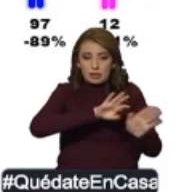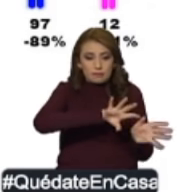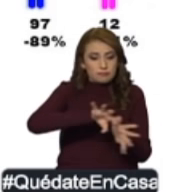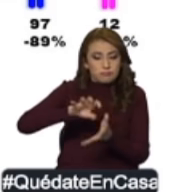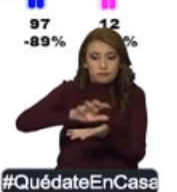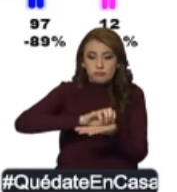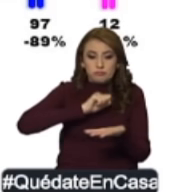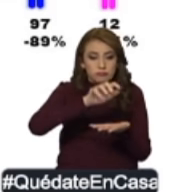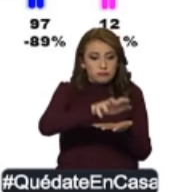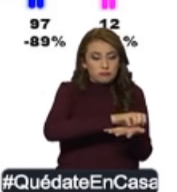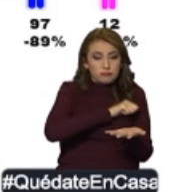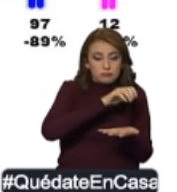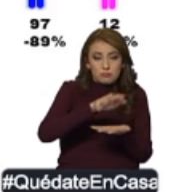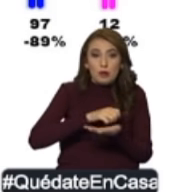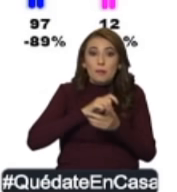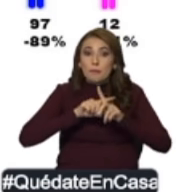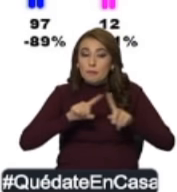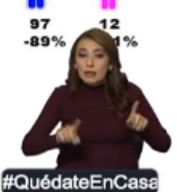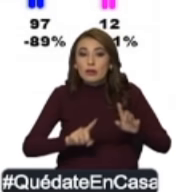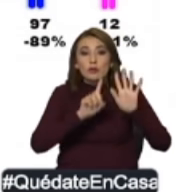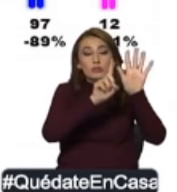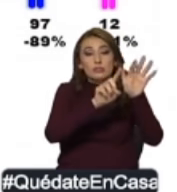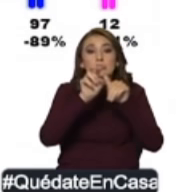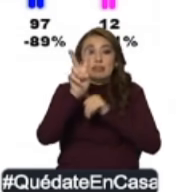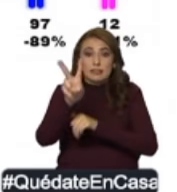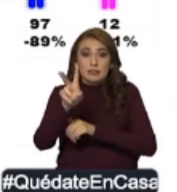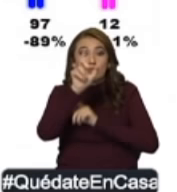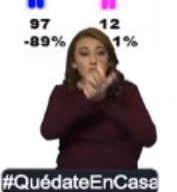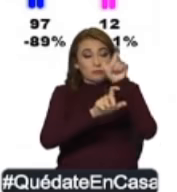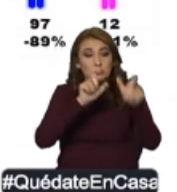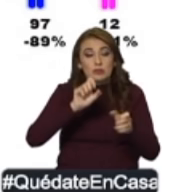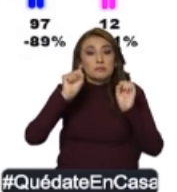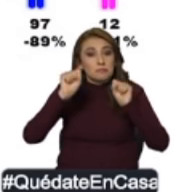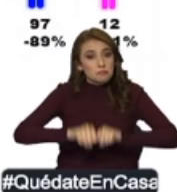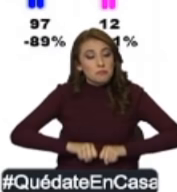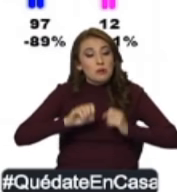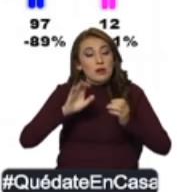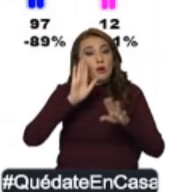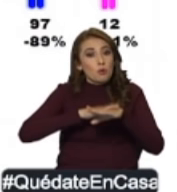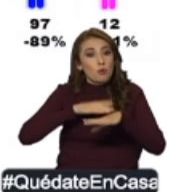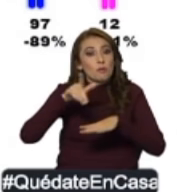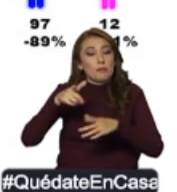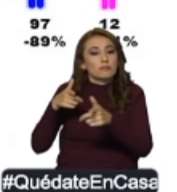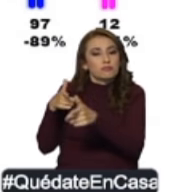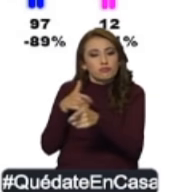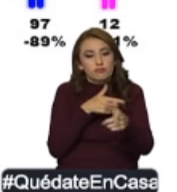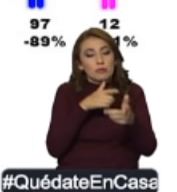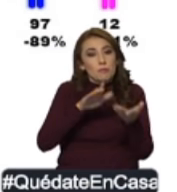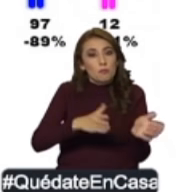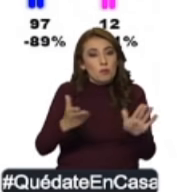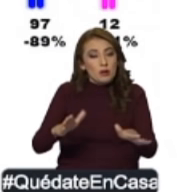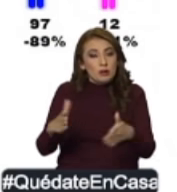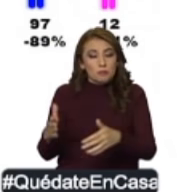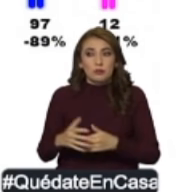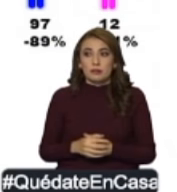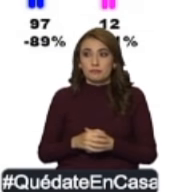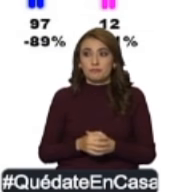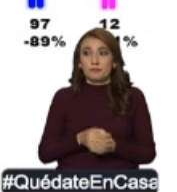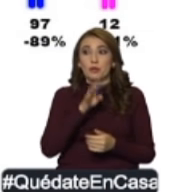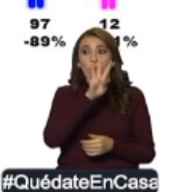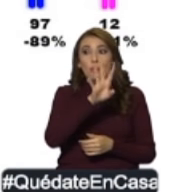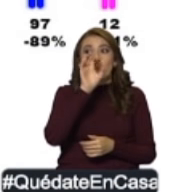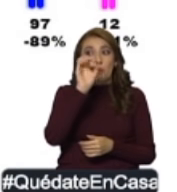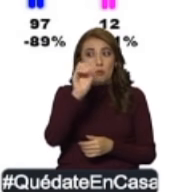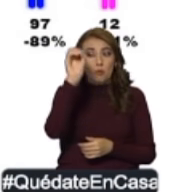Sin embargo, 62 personas también mueren por este elemento al interior de sus casas y el